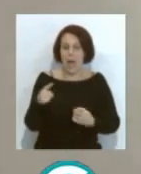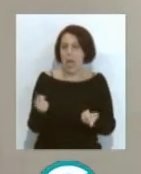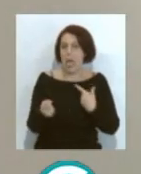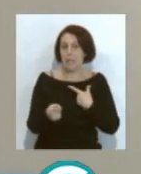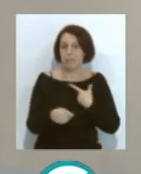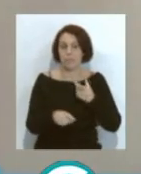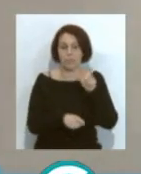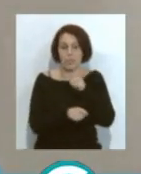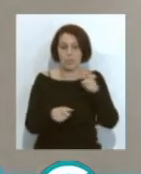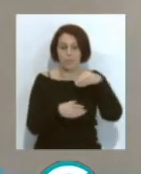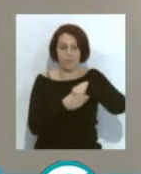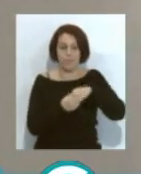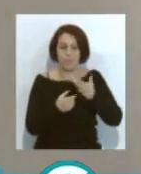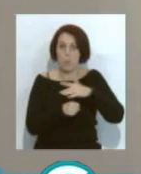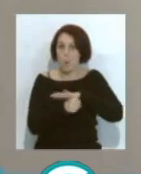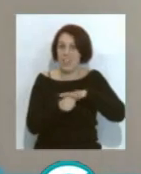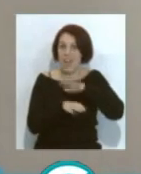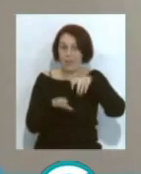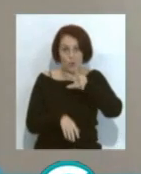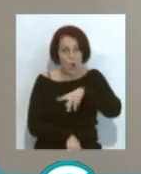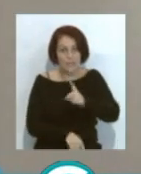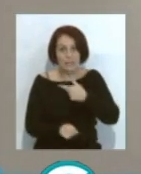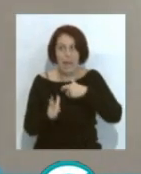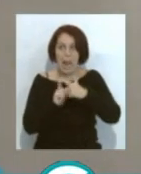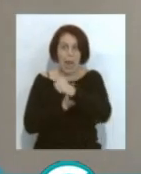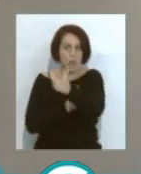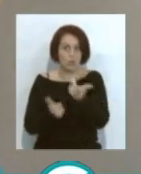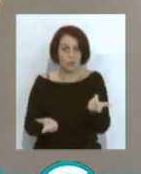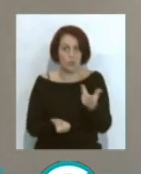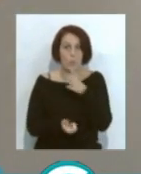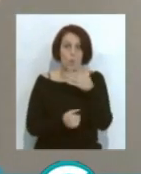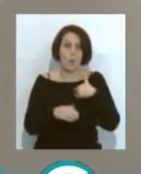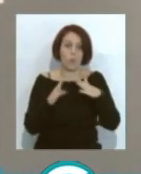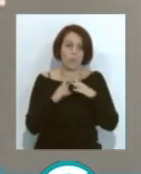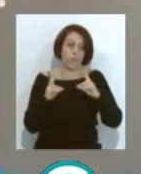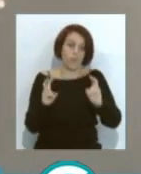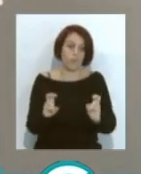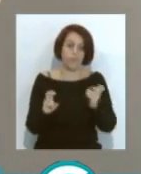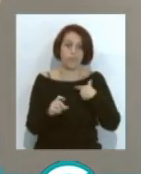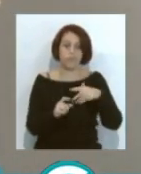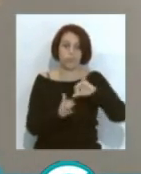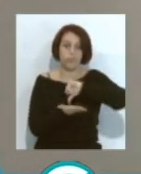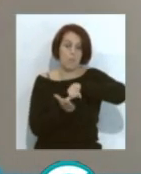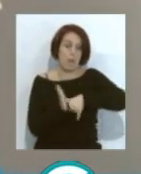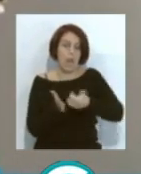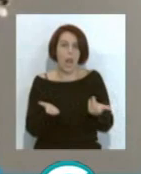nuestros componentes pues no son de la provincia de Cádiz y bueno, con el confinamiento perimetral, pues la verdad que